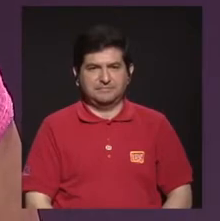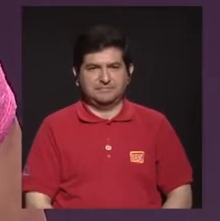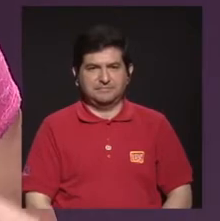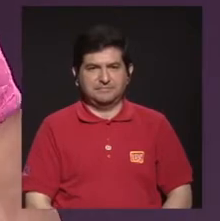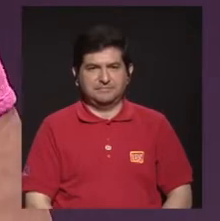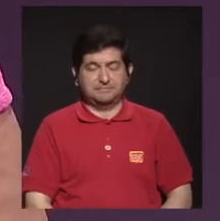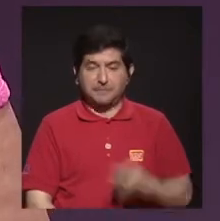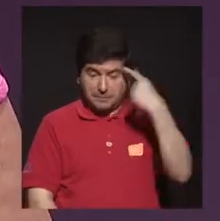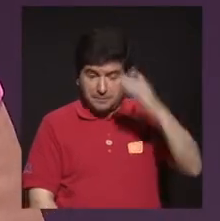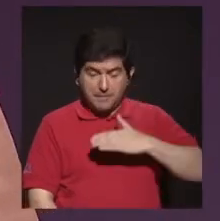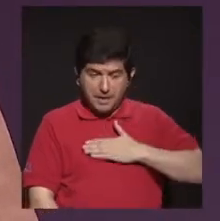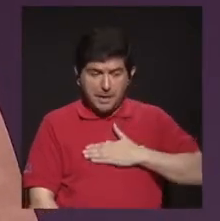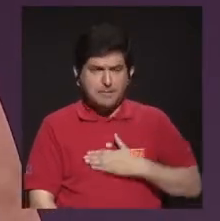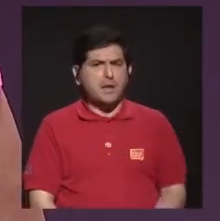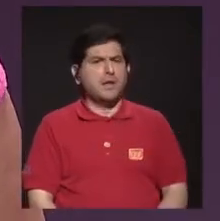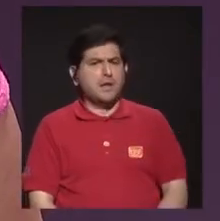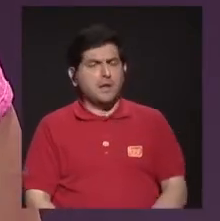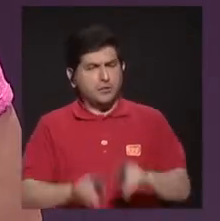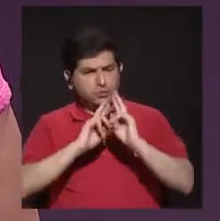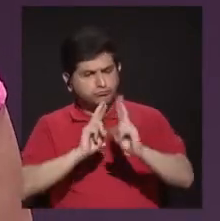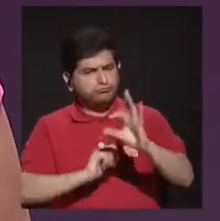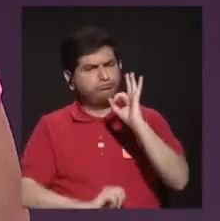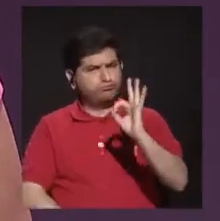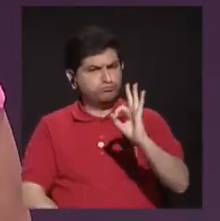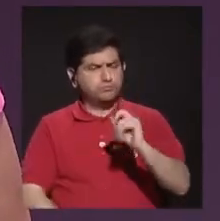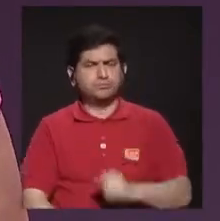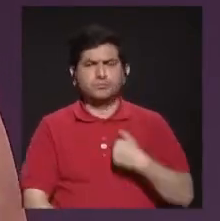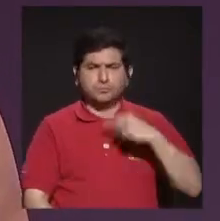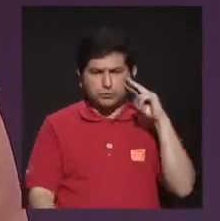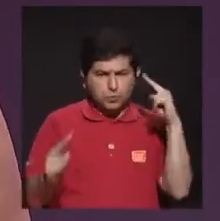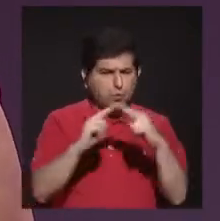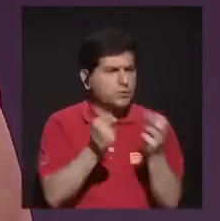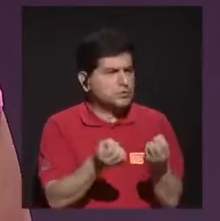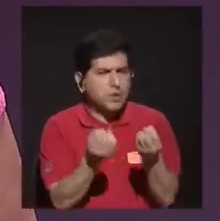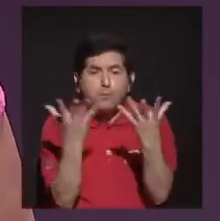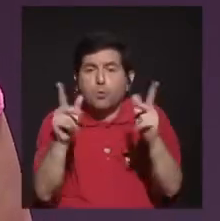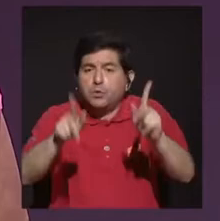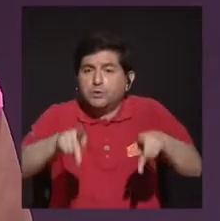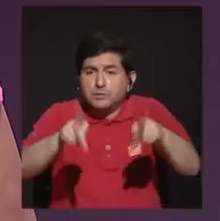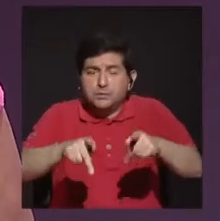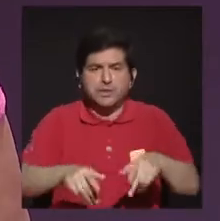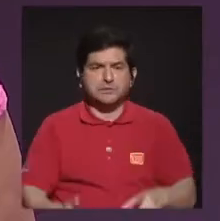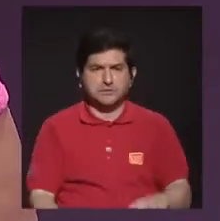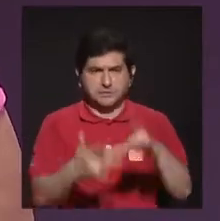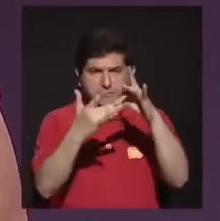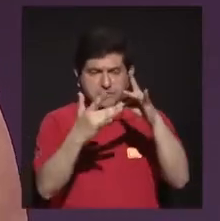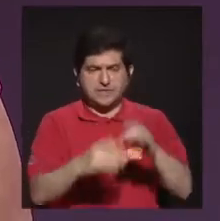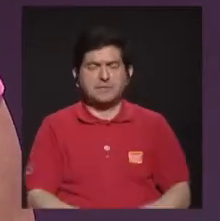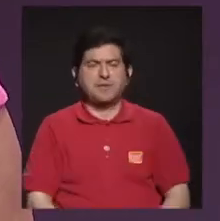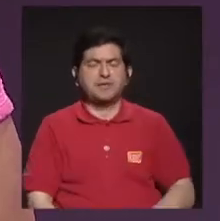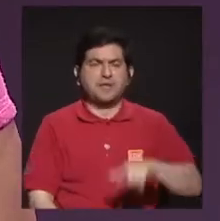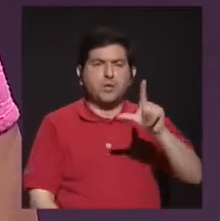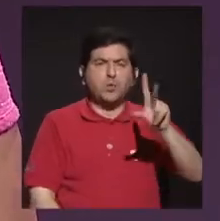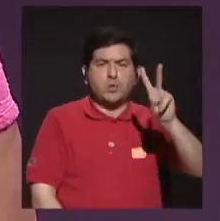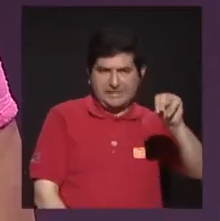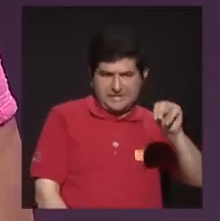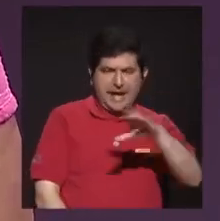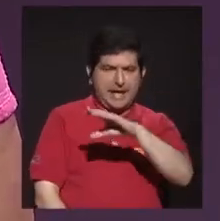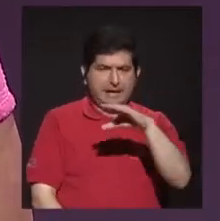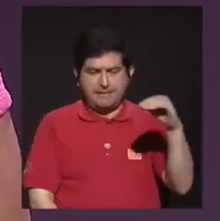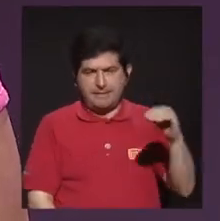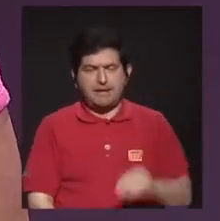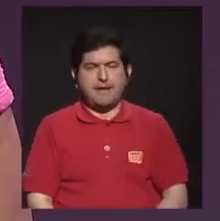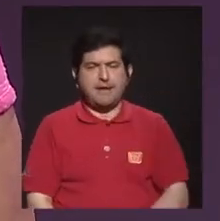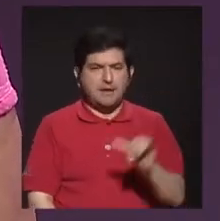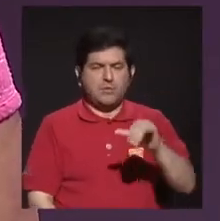una para mí muy productiva, porque he conocido a muchas personas, principalmente a Luciana